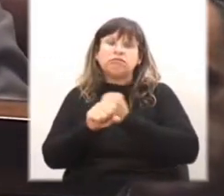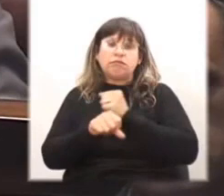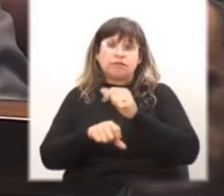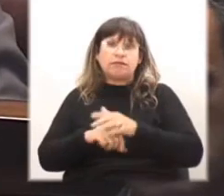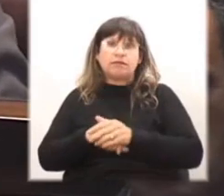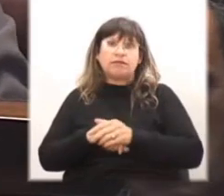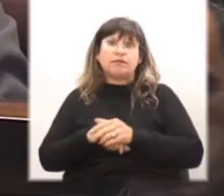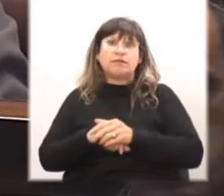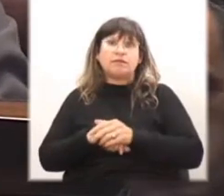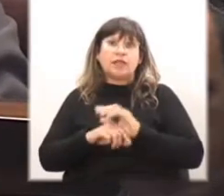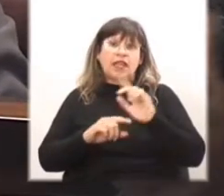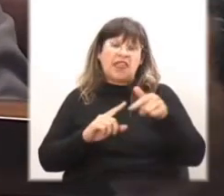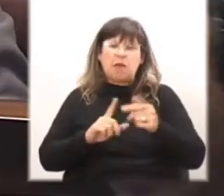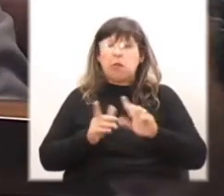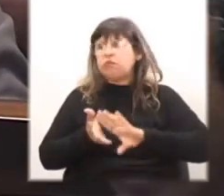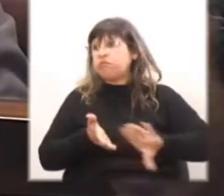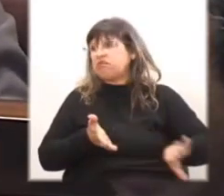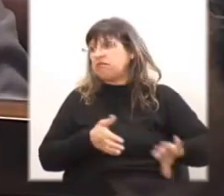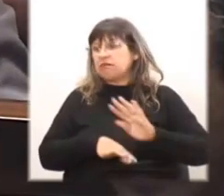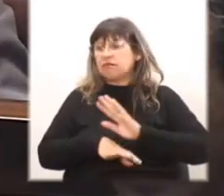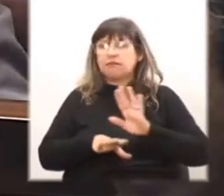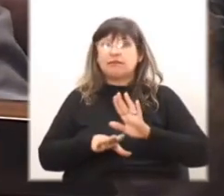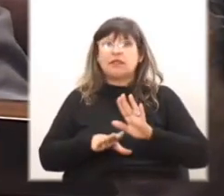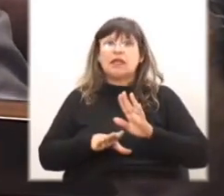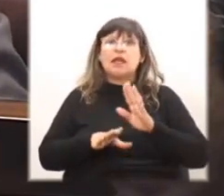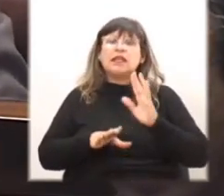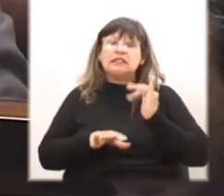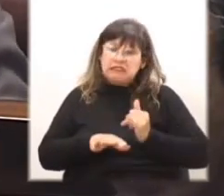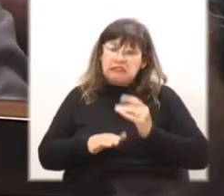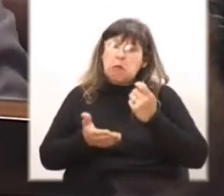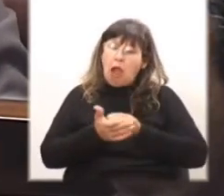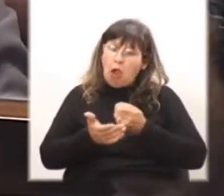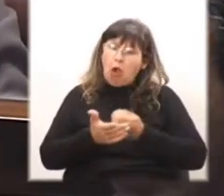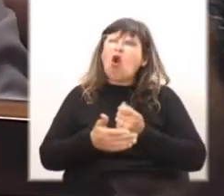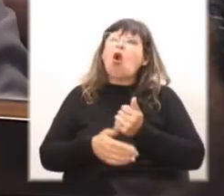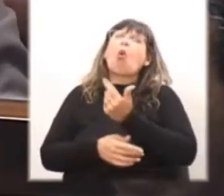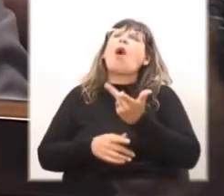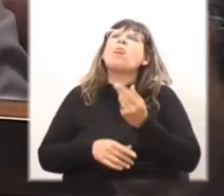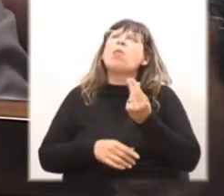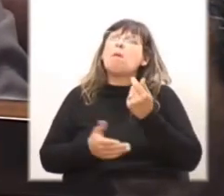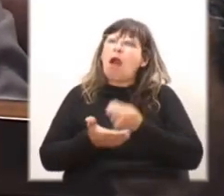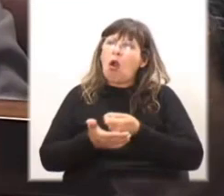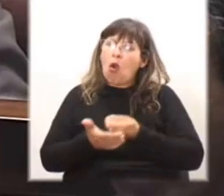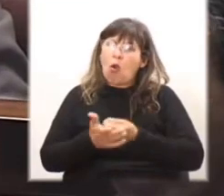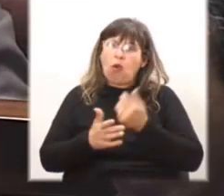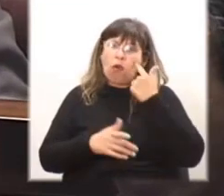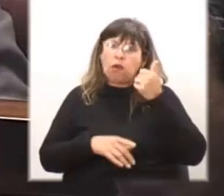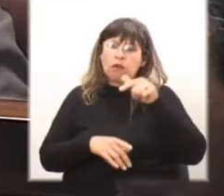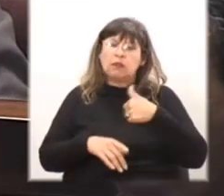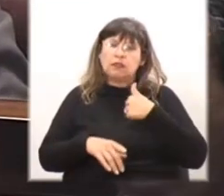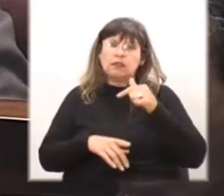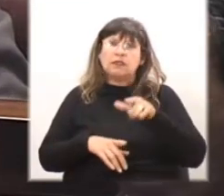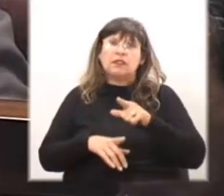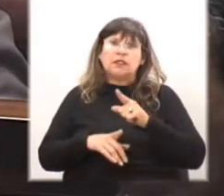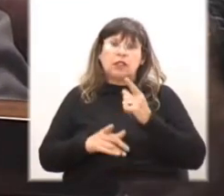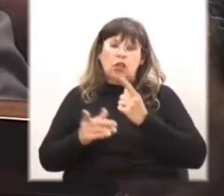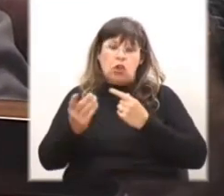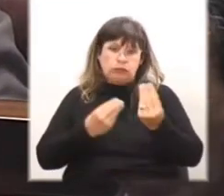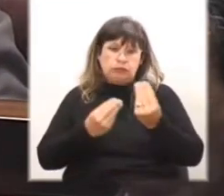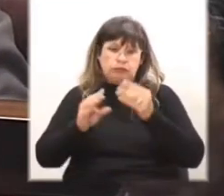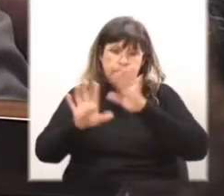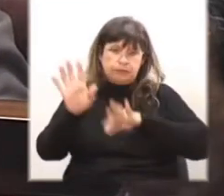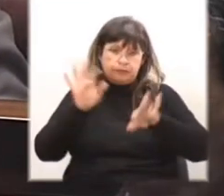fue luego desechado? Si se pagó, ¿cuánto? Los puestos que estaban siendo seleccionados eran